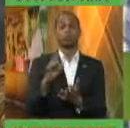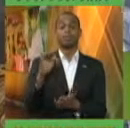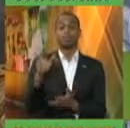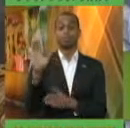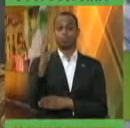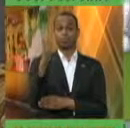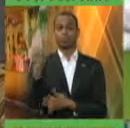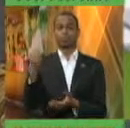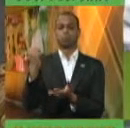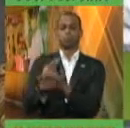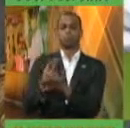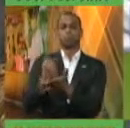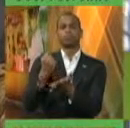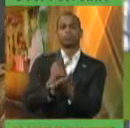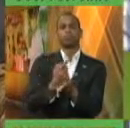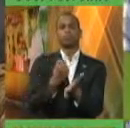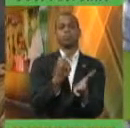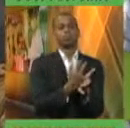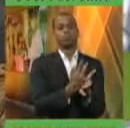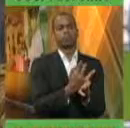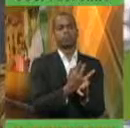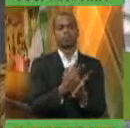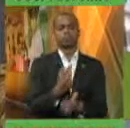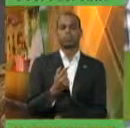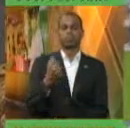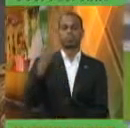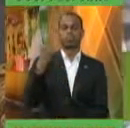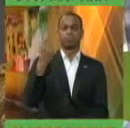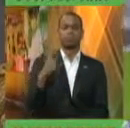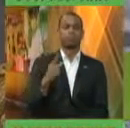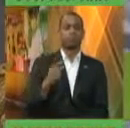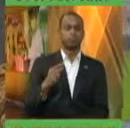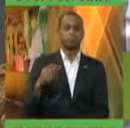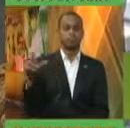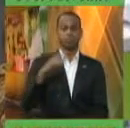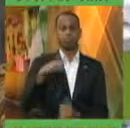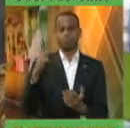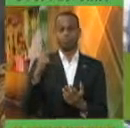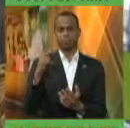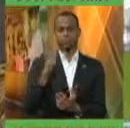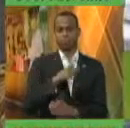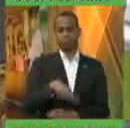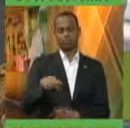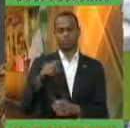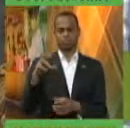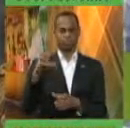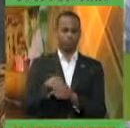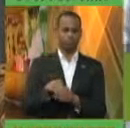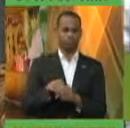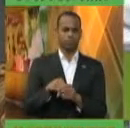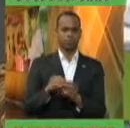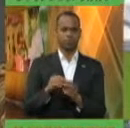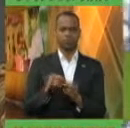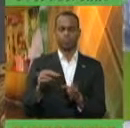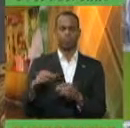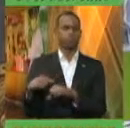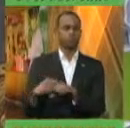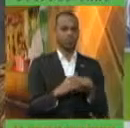galardonadas con con esta certificación se les entrega a las las playas que cumplen ciertos estándares de calidad de